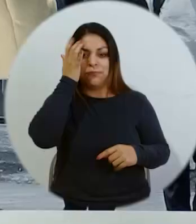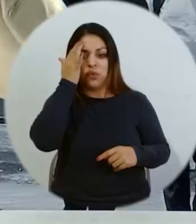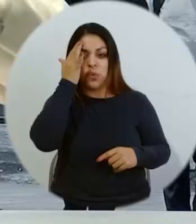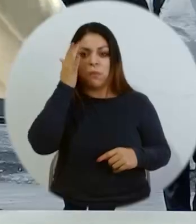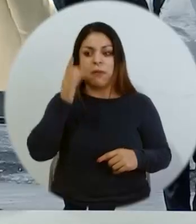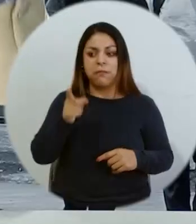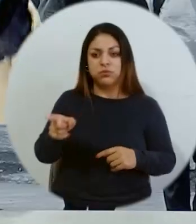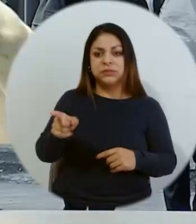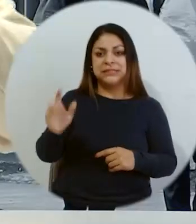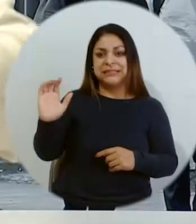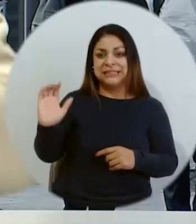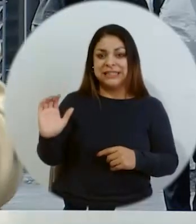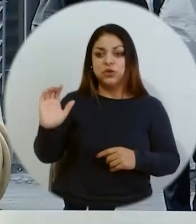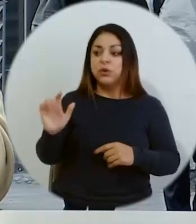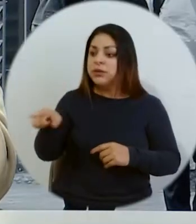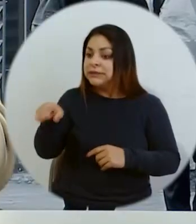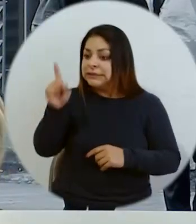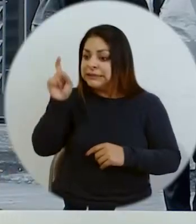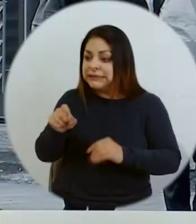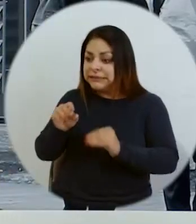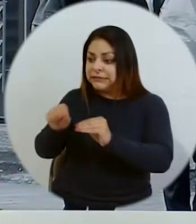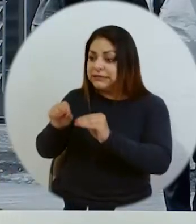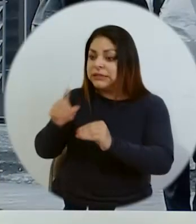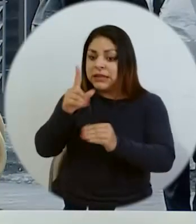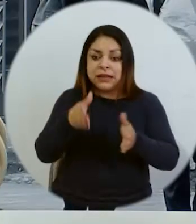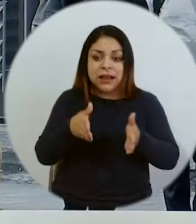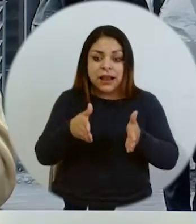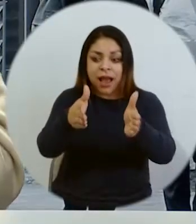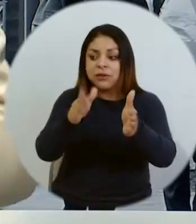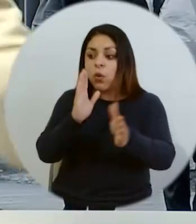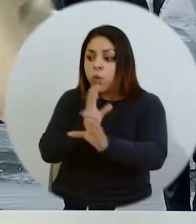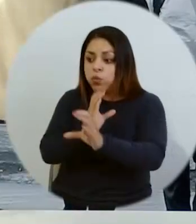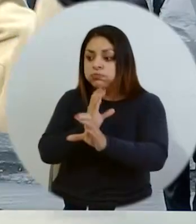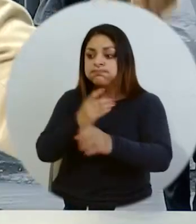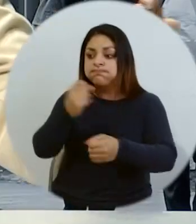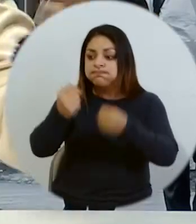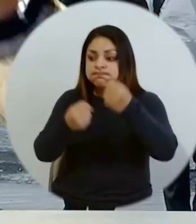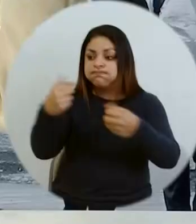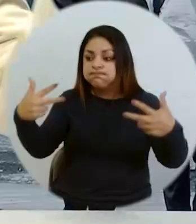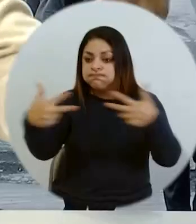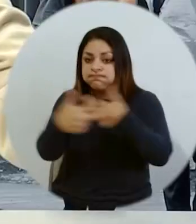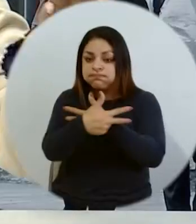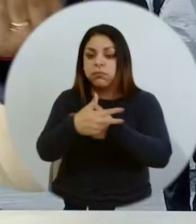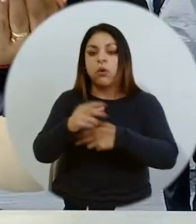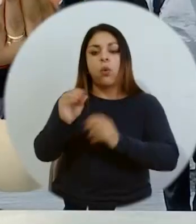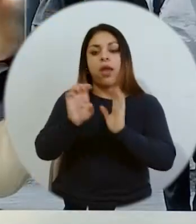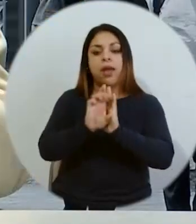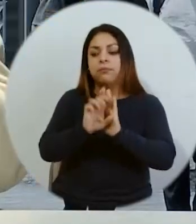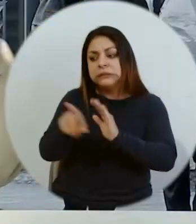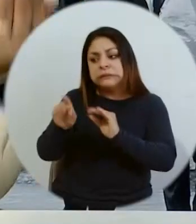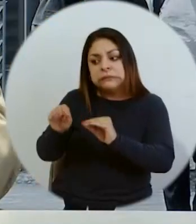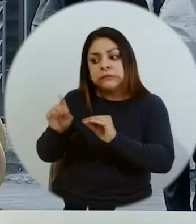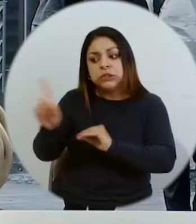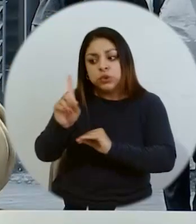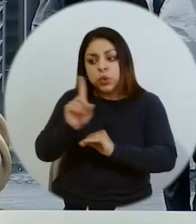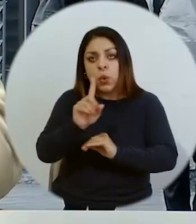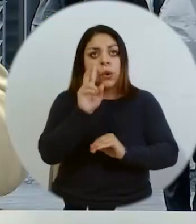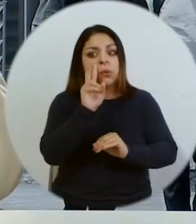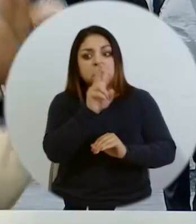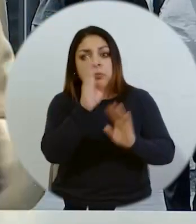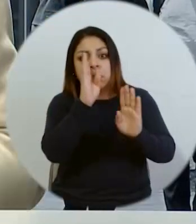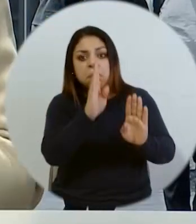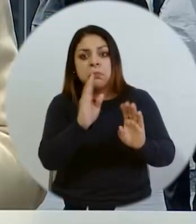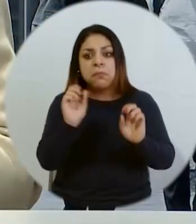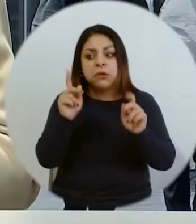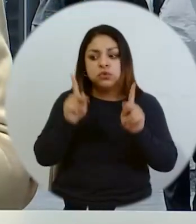el niño sepa cruzar la calle para que no lo atropellen, que el niño no hable con un desconocido, que el niño no reciba dádivas o regalos de un desconocido porque puede ser que lo va a